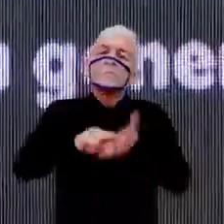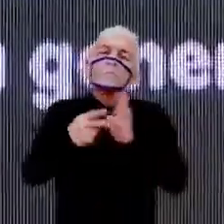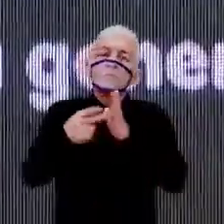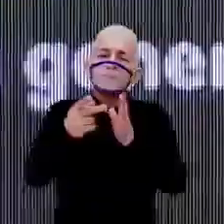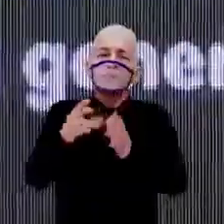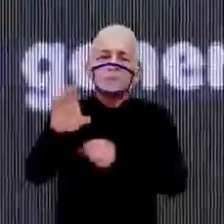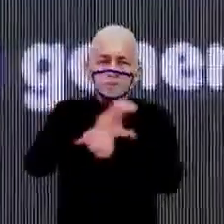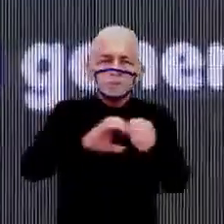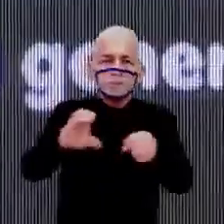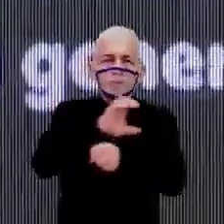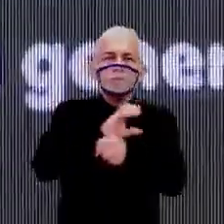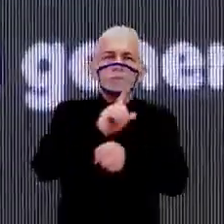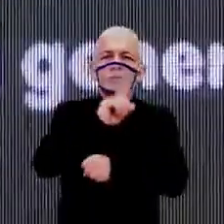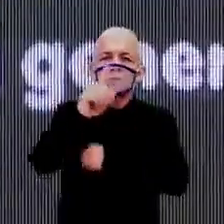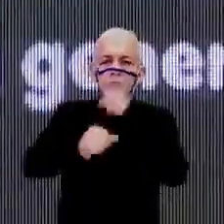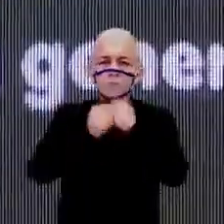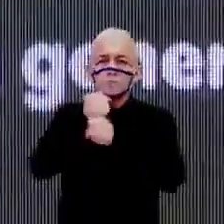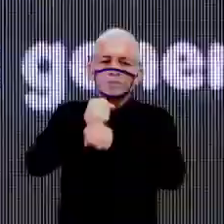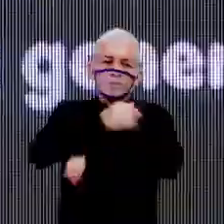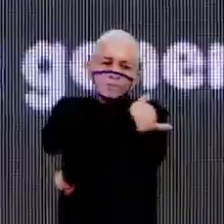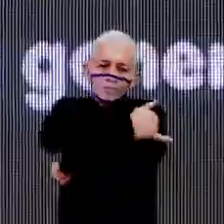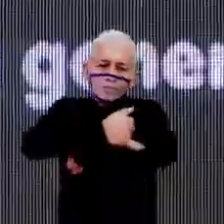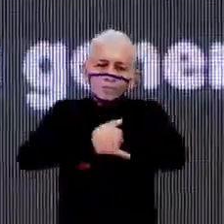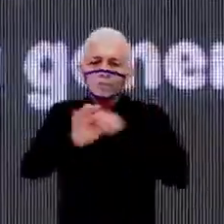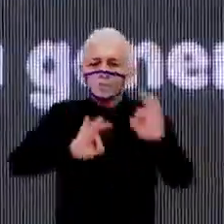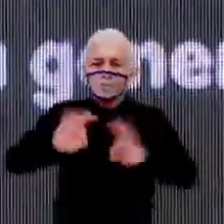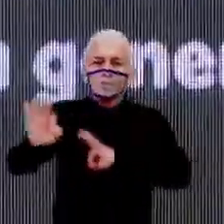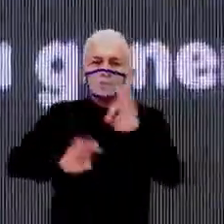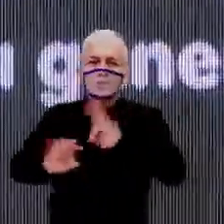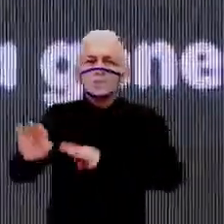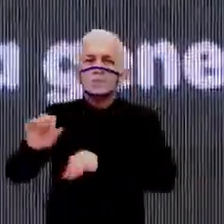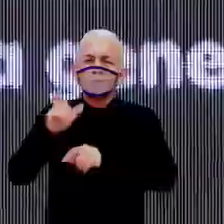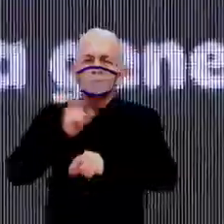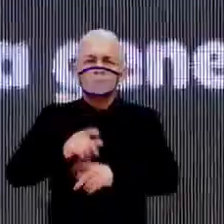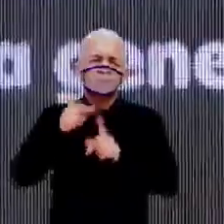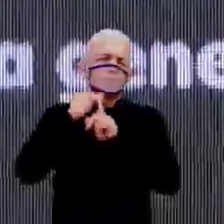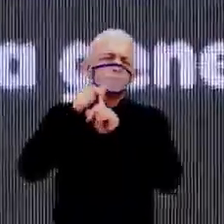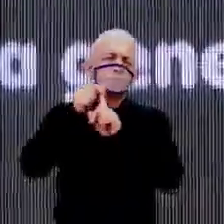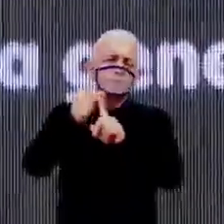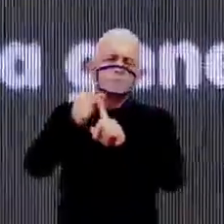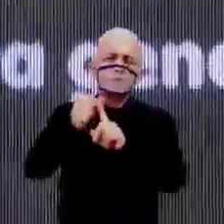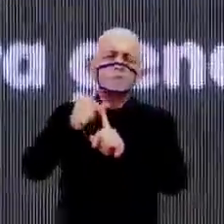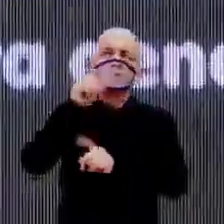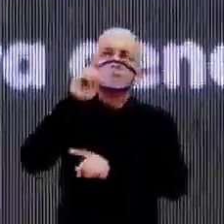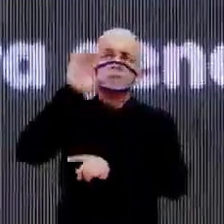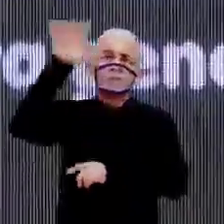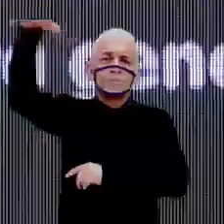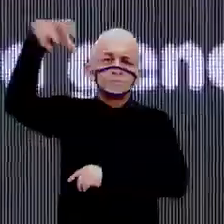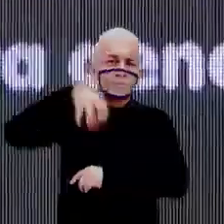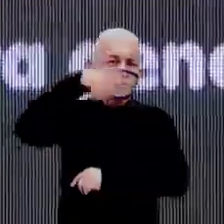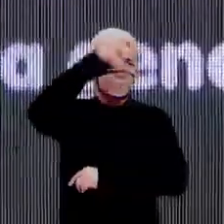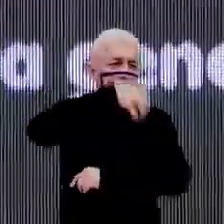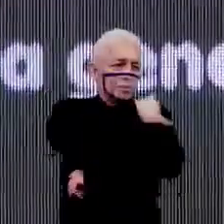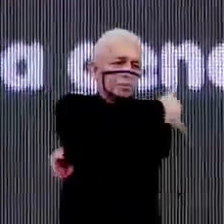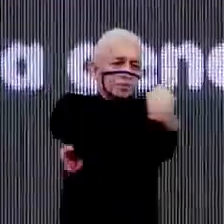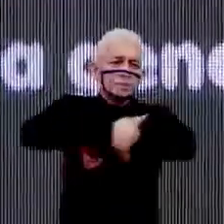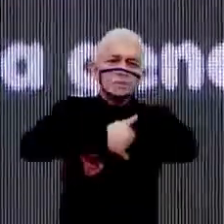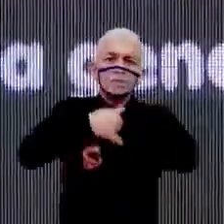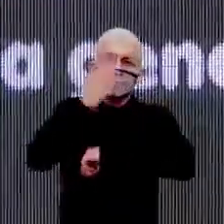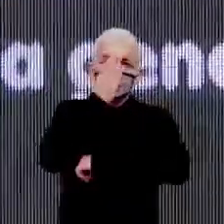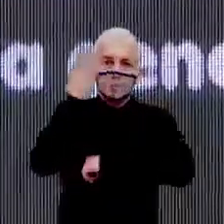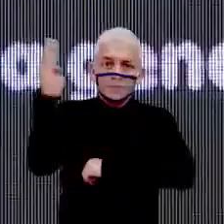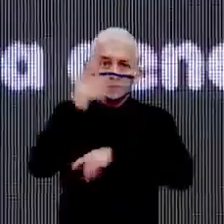ciudad, y que lleva un año siendo diseñado por los mejores urbanistas del mundo en conjunto con urbanistas y arquitectos barranquilleros y